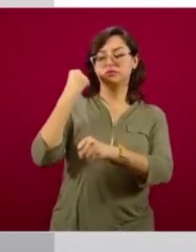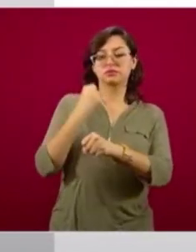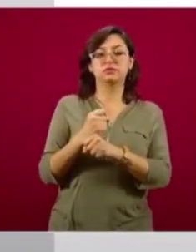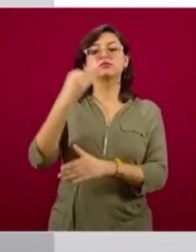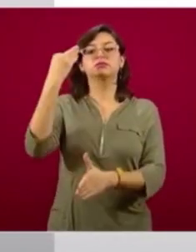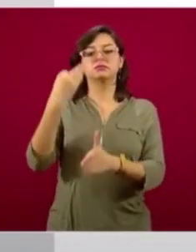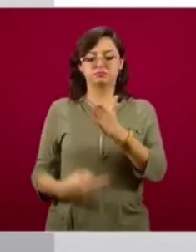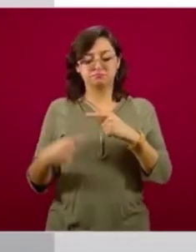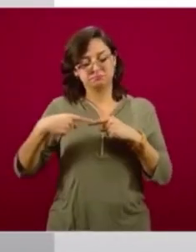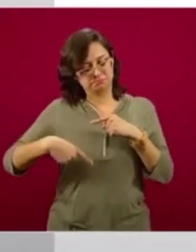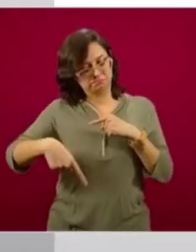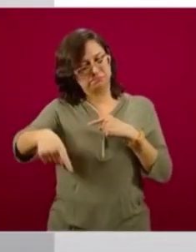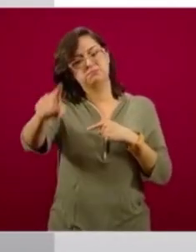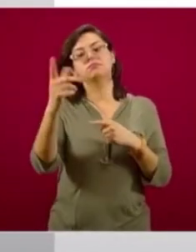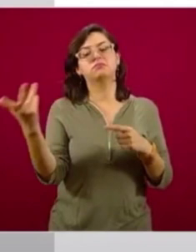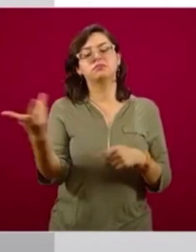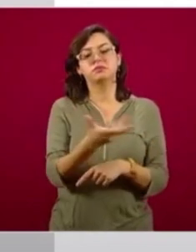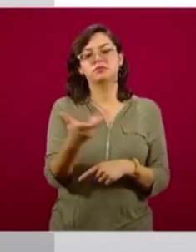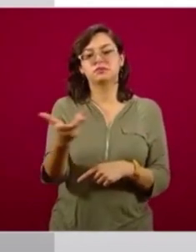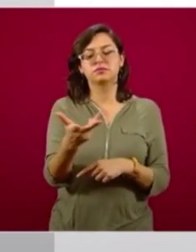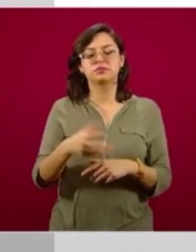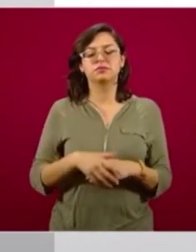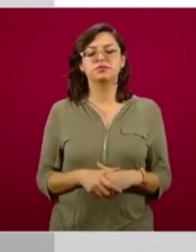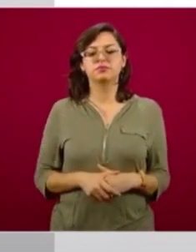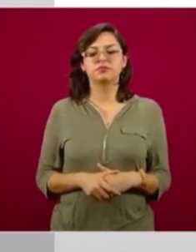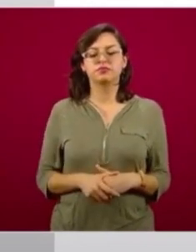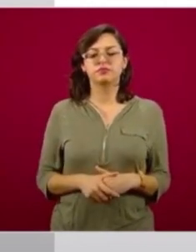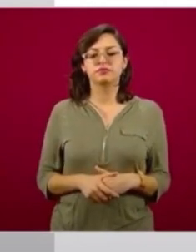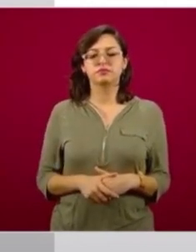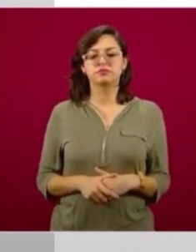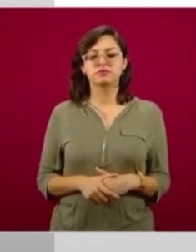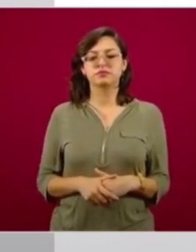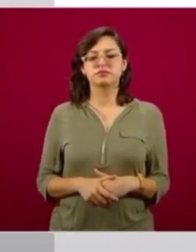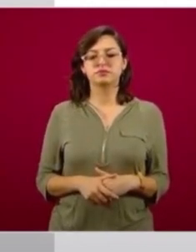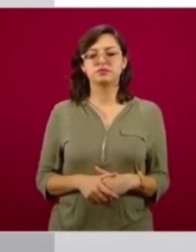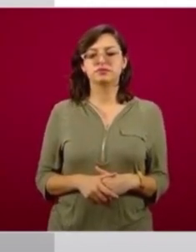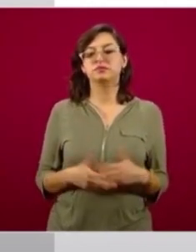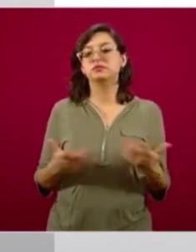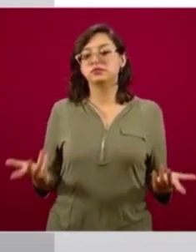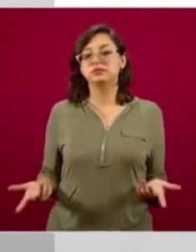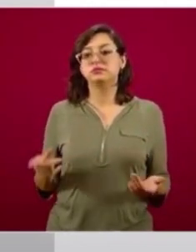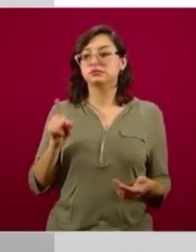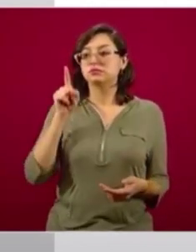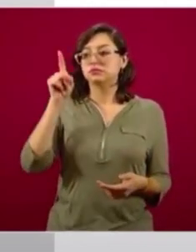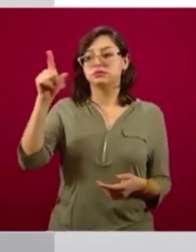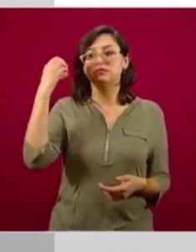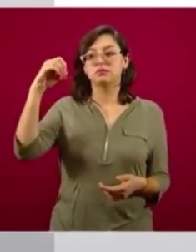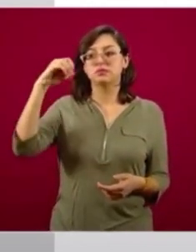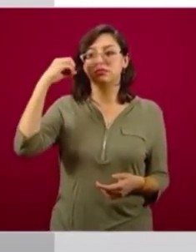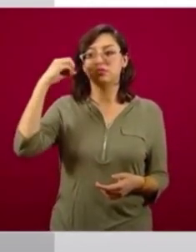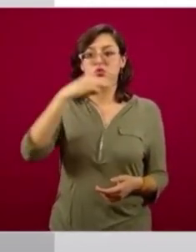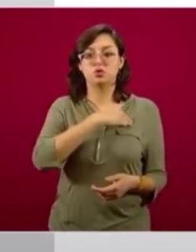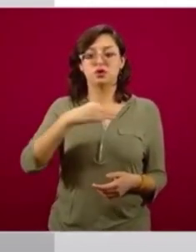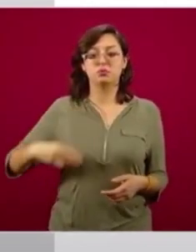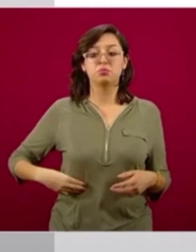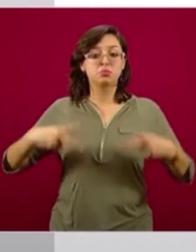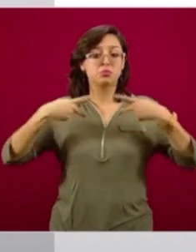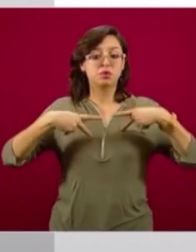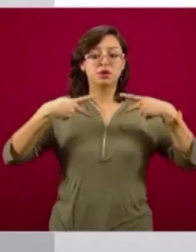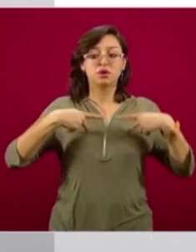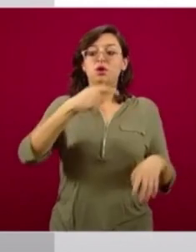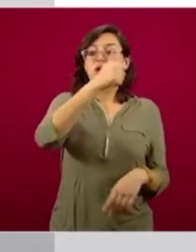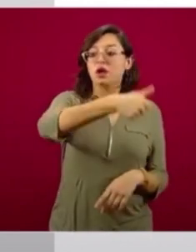lograr los habitantes de cada uno de los municipios que estamos mencionando aquí, y